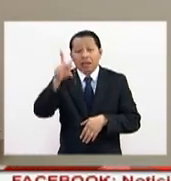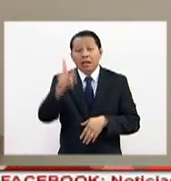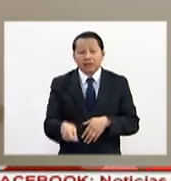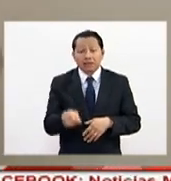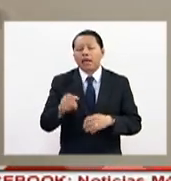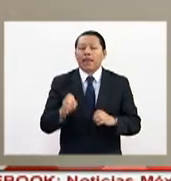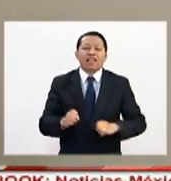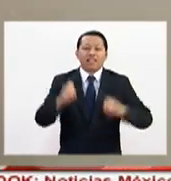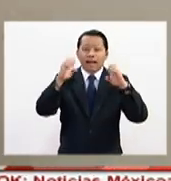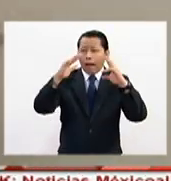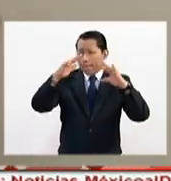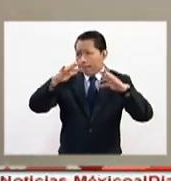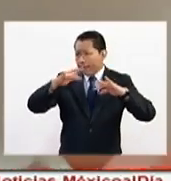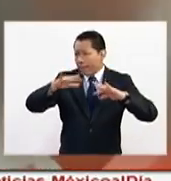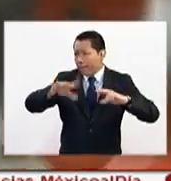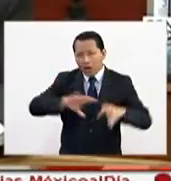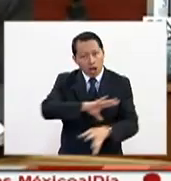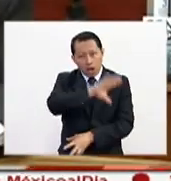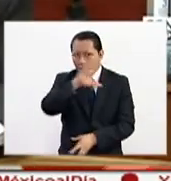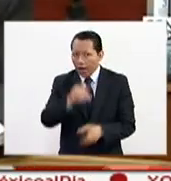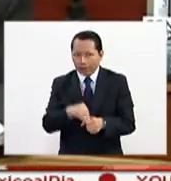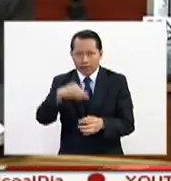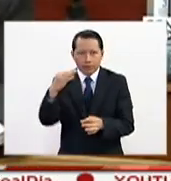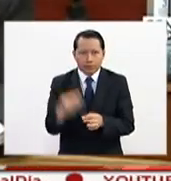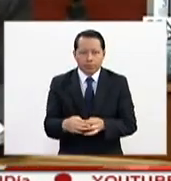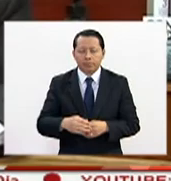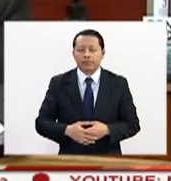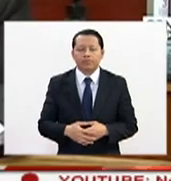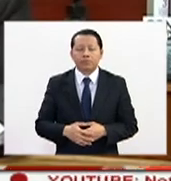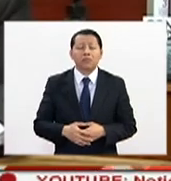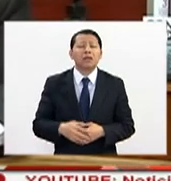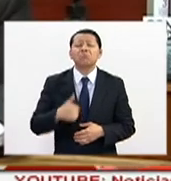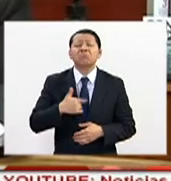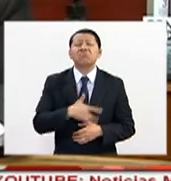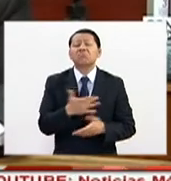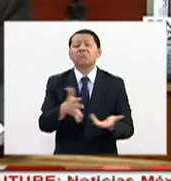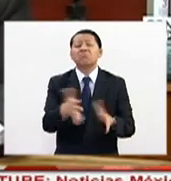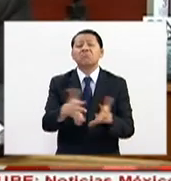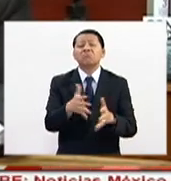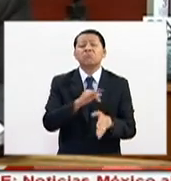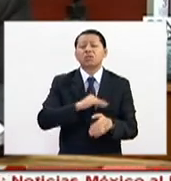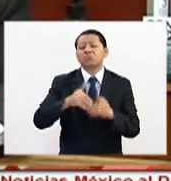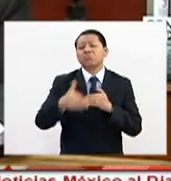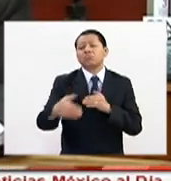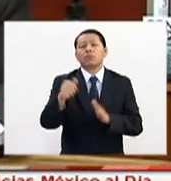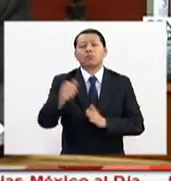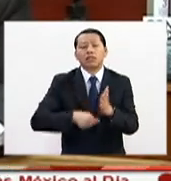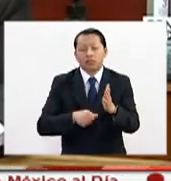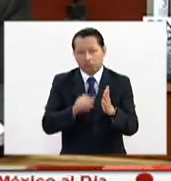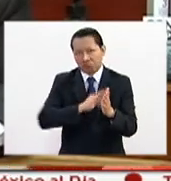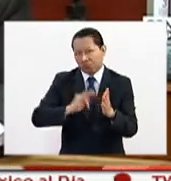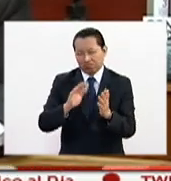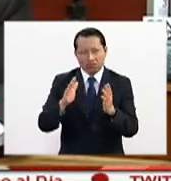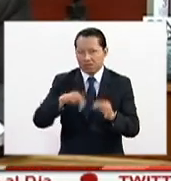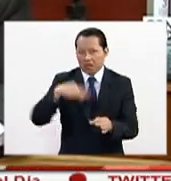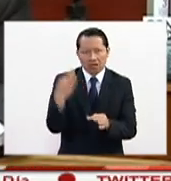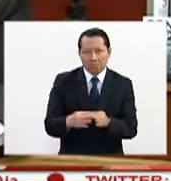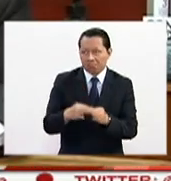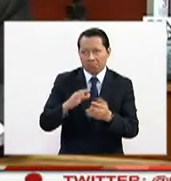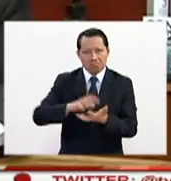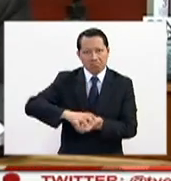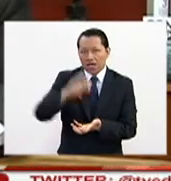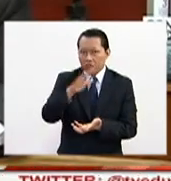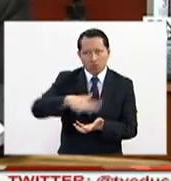alto riesgo para la población. En total, yo le calculo que en un par de meses estarán ya demolidos la